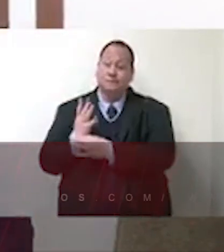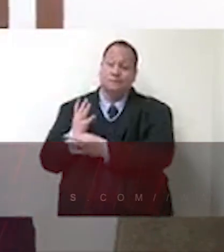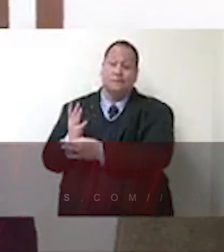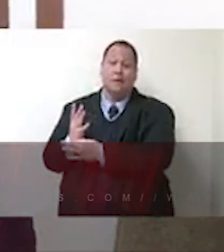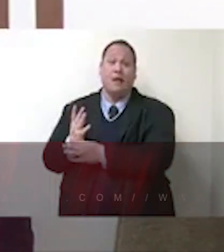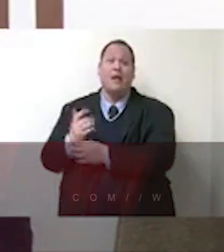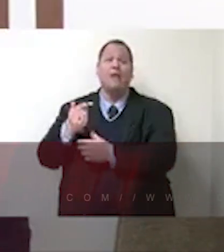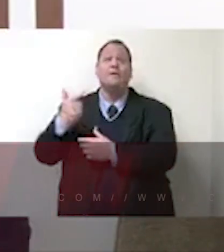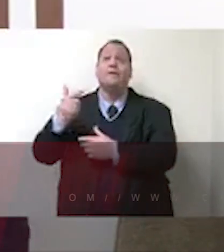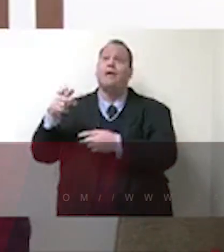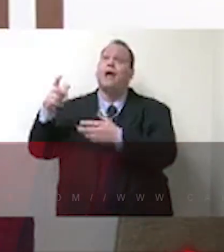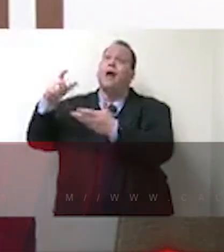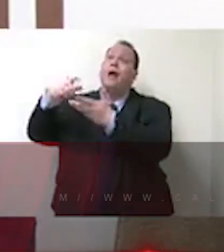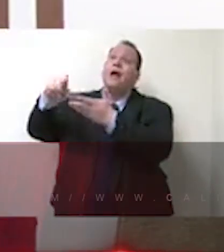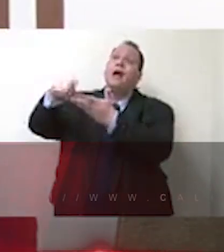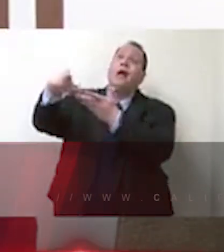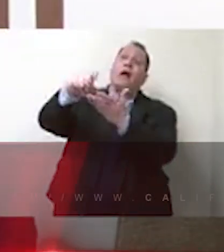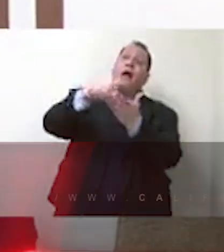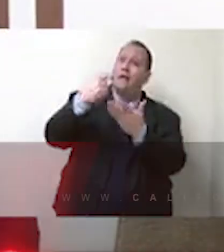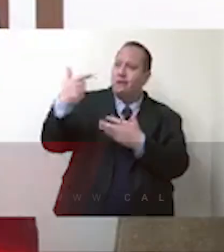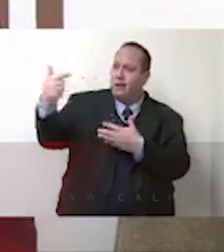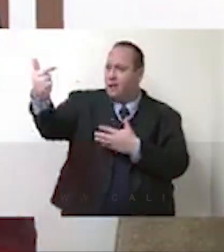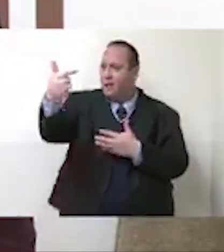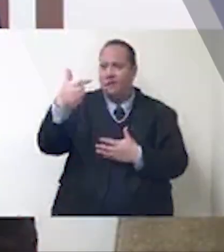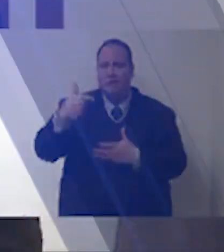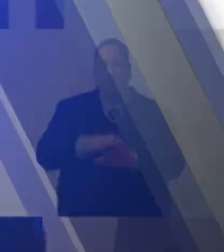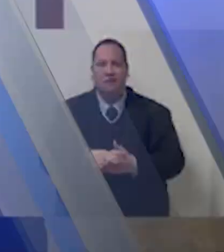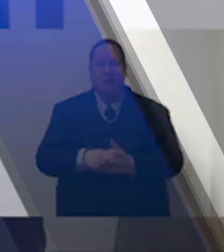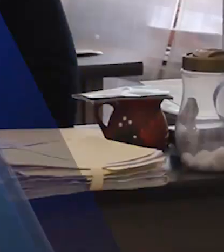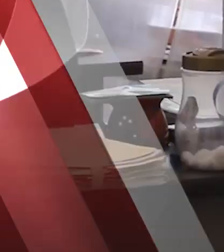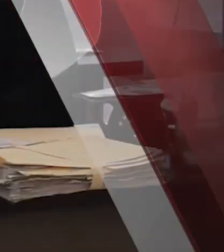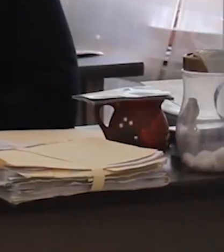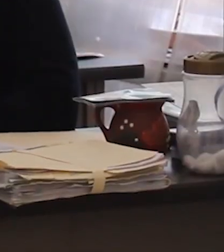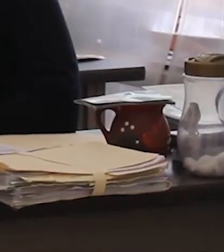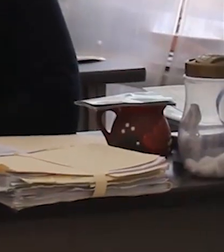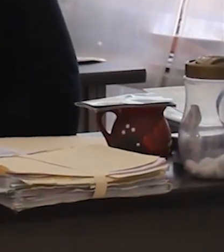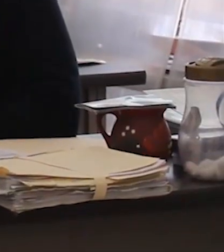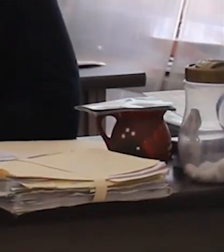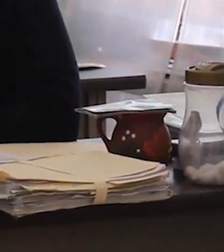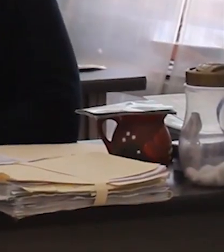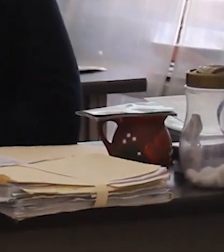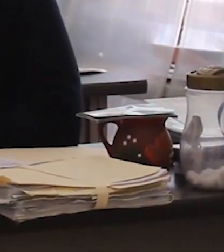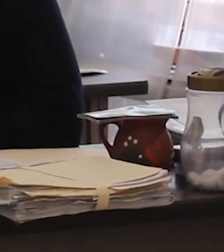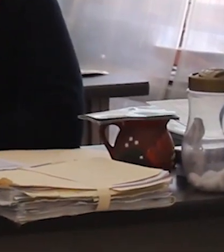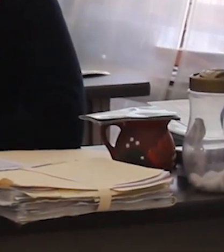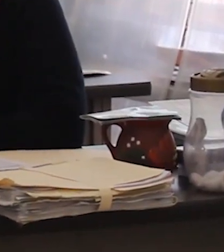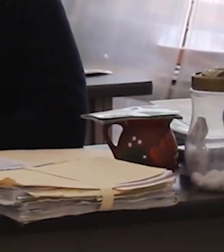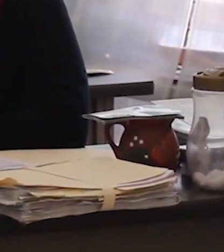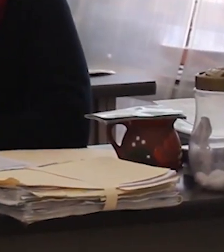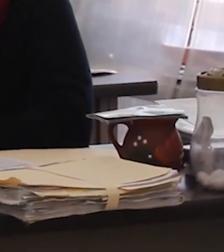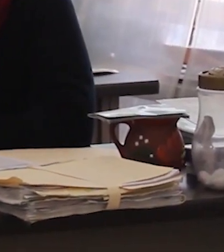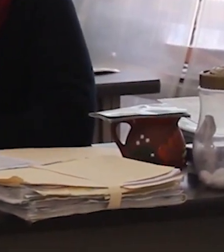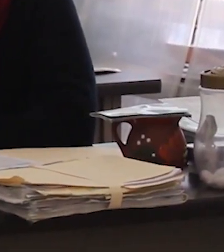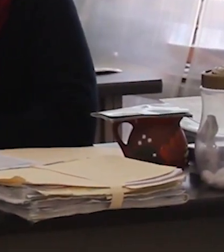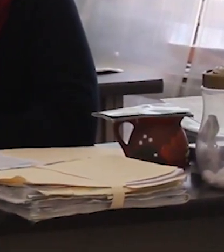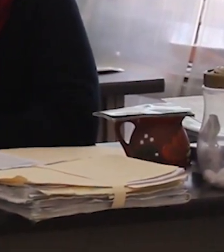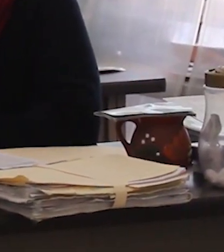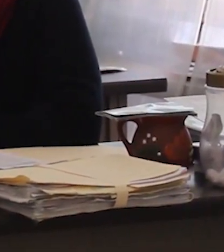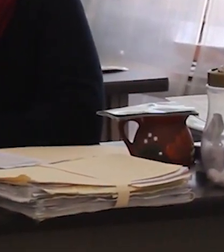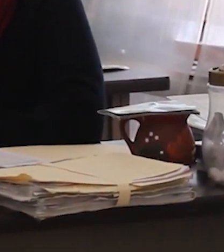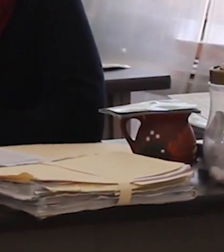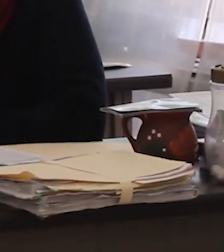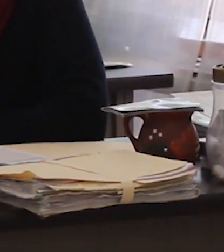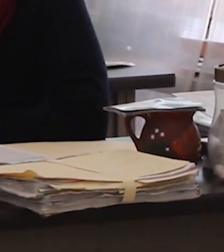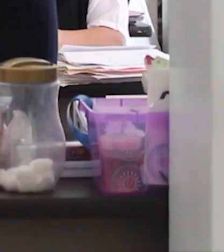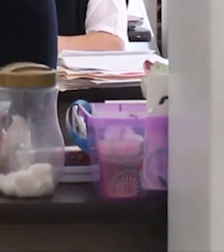7 proveedores, 15 servidores públicos. Por su parte, el consejero jurídico del gobierno del estado, Juan José